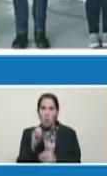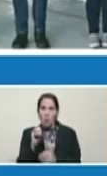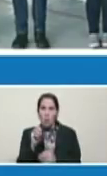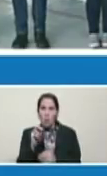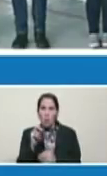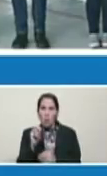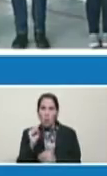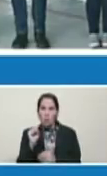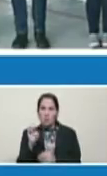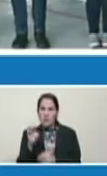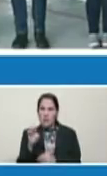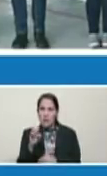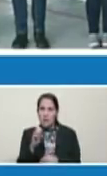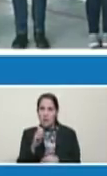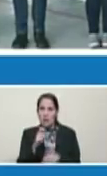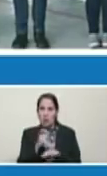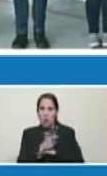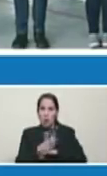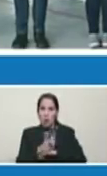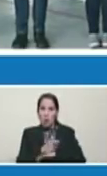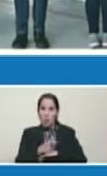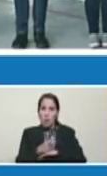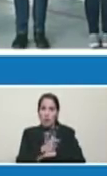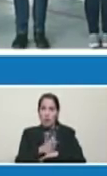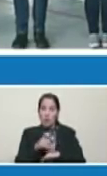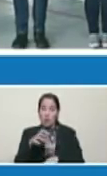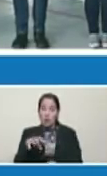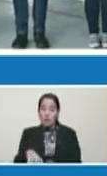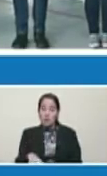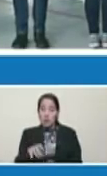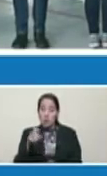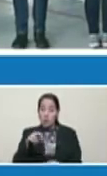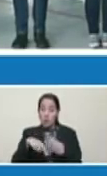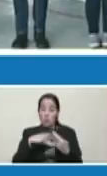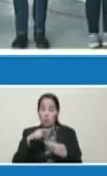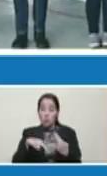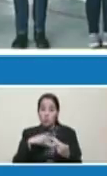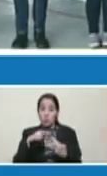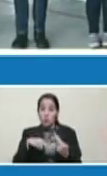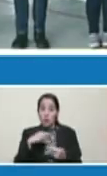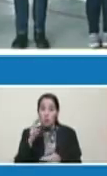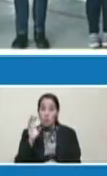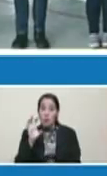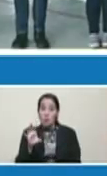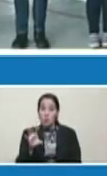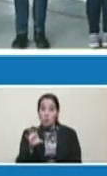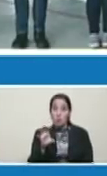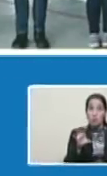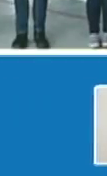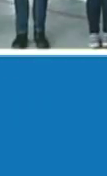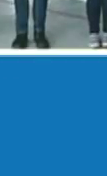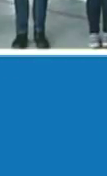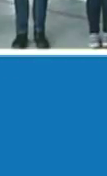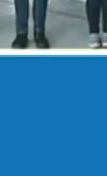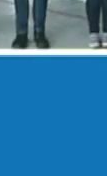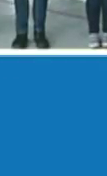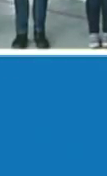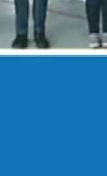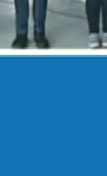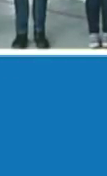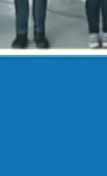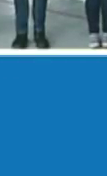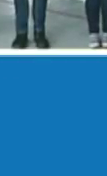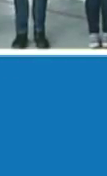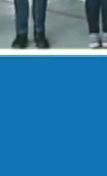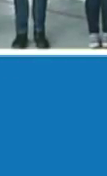gobernador del estado revolucionario patriota del guárico ella se